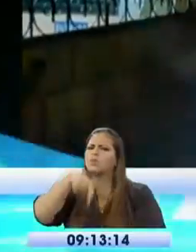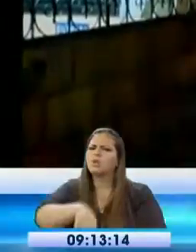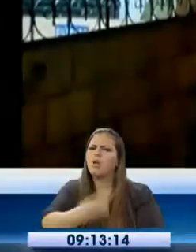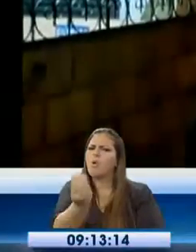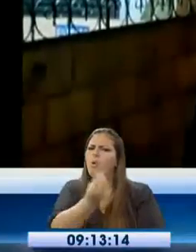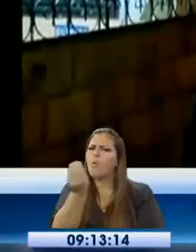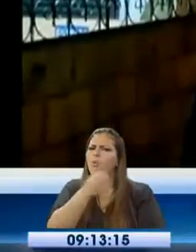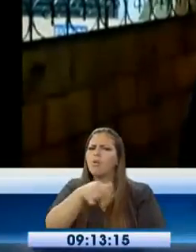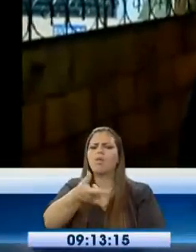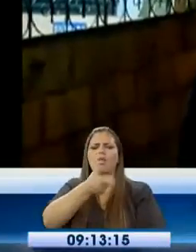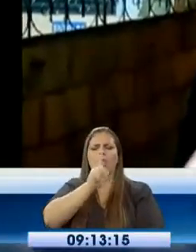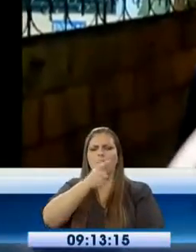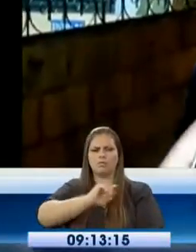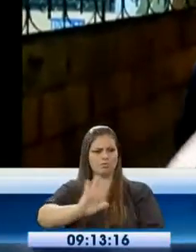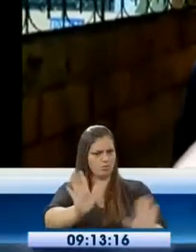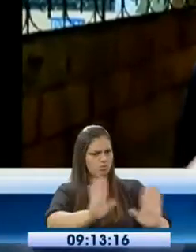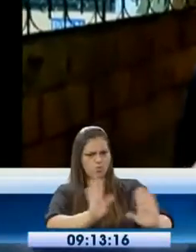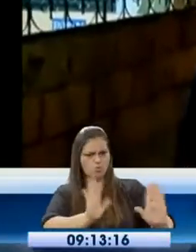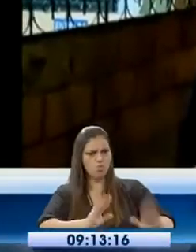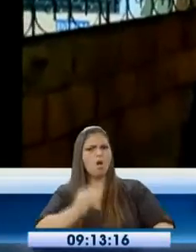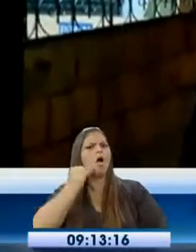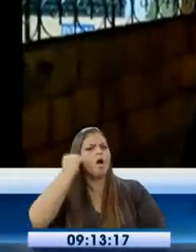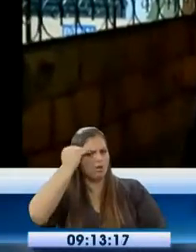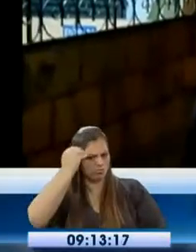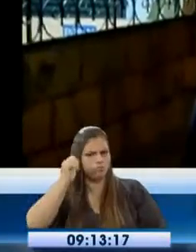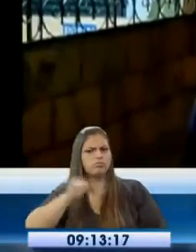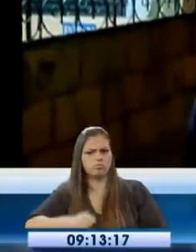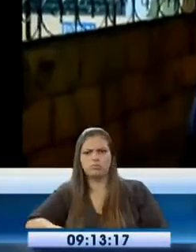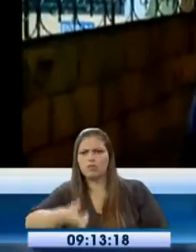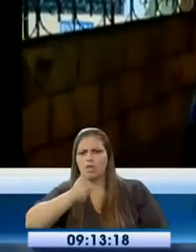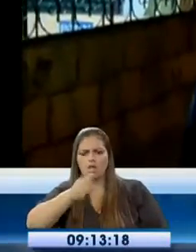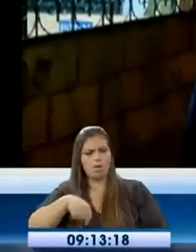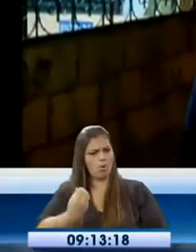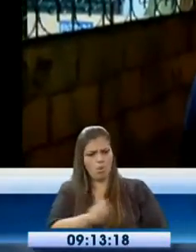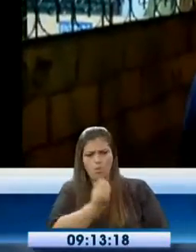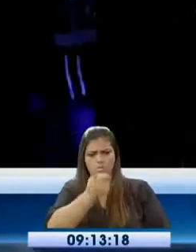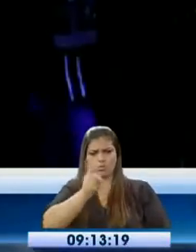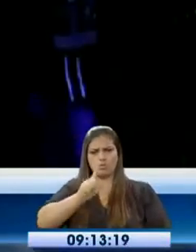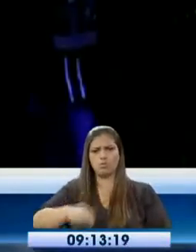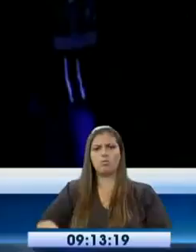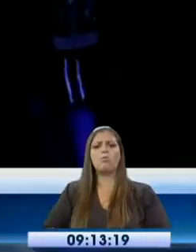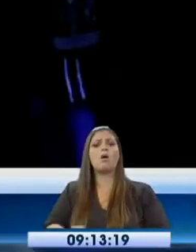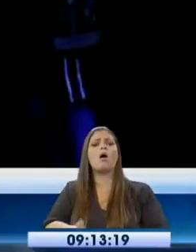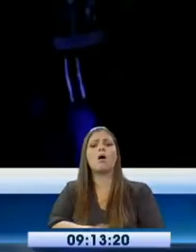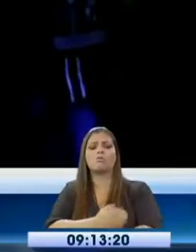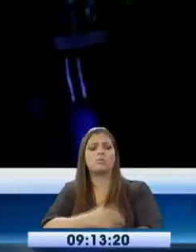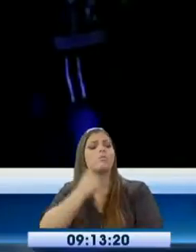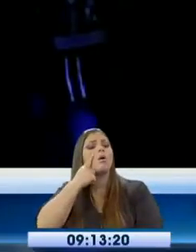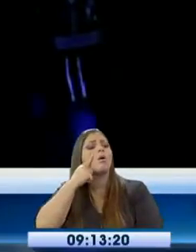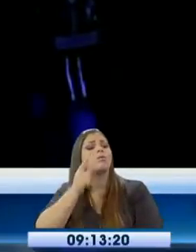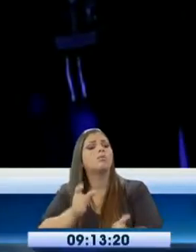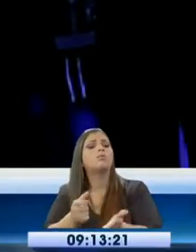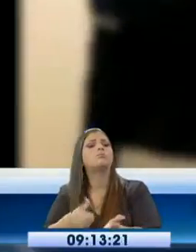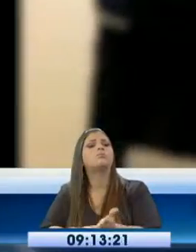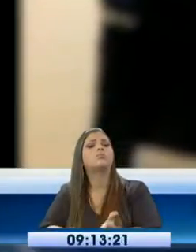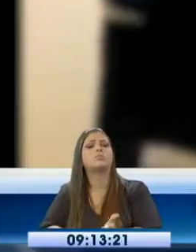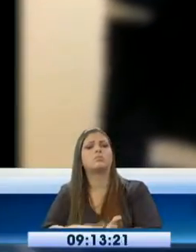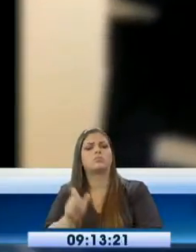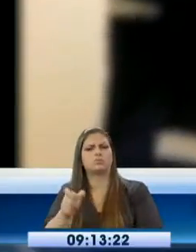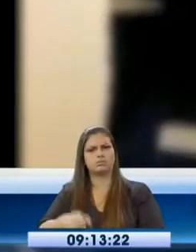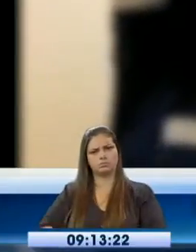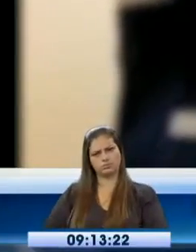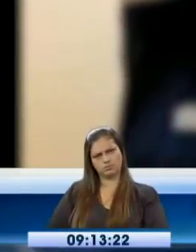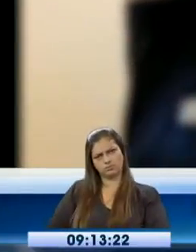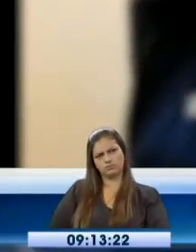procedido a la venta de las bebidas alcohólicas con cédula a las personas que son mayores de edad. Los 80 menores asegurados fueron entregados a